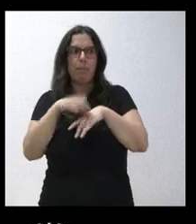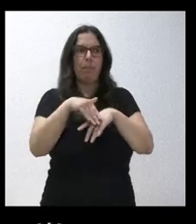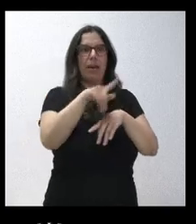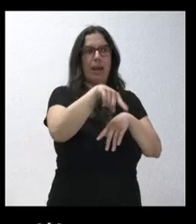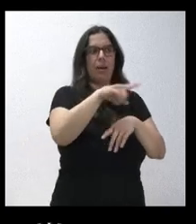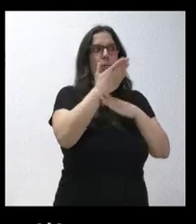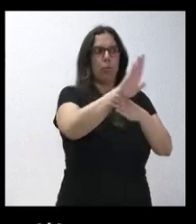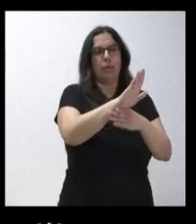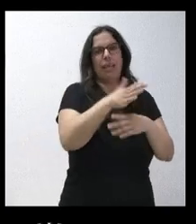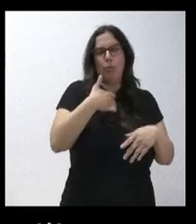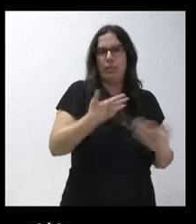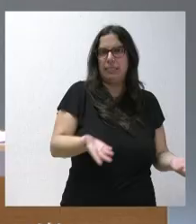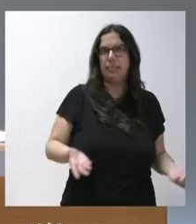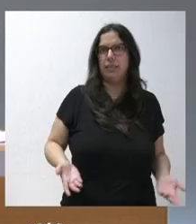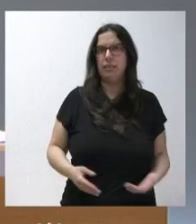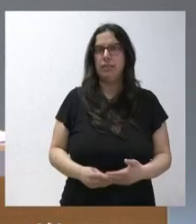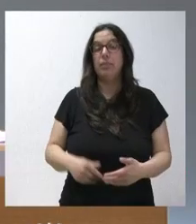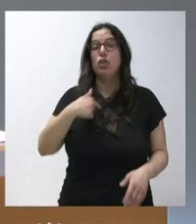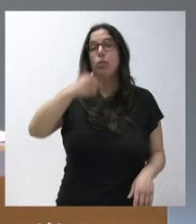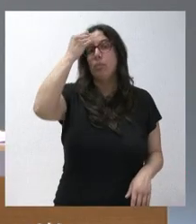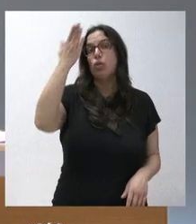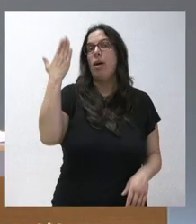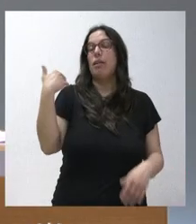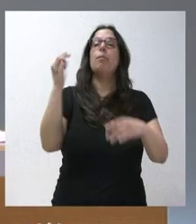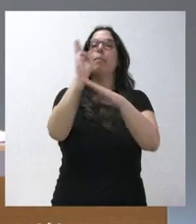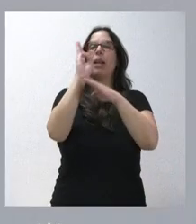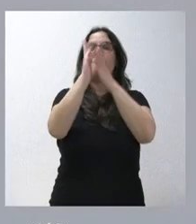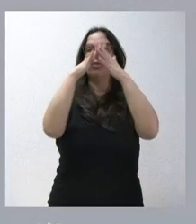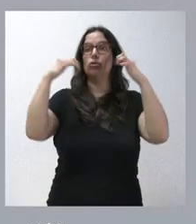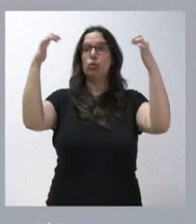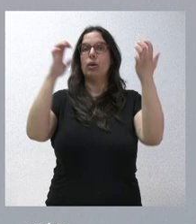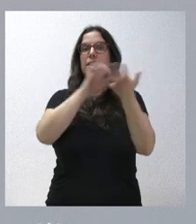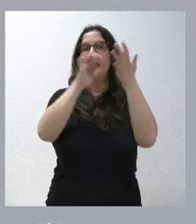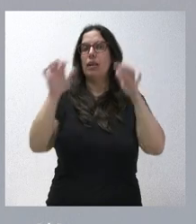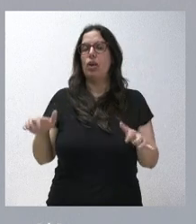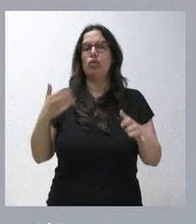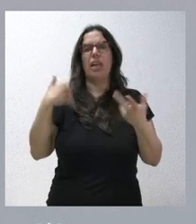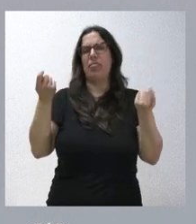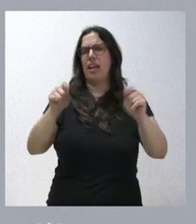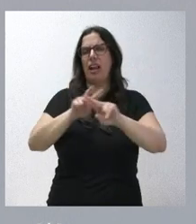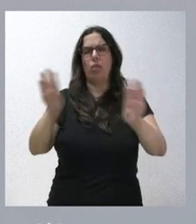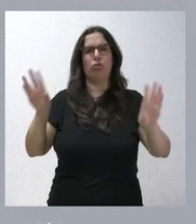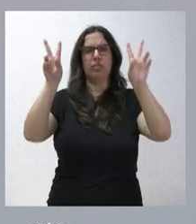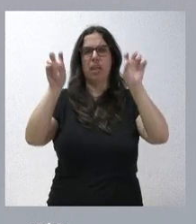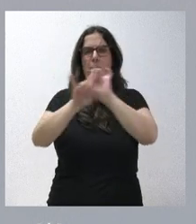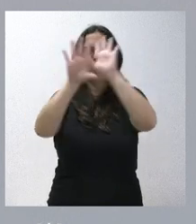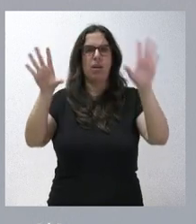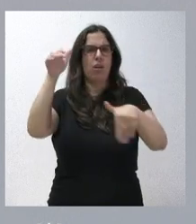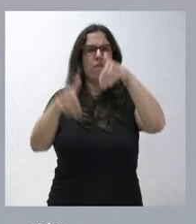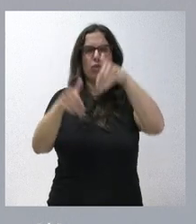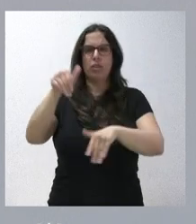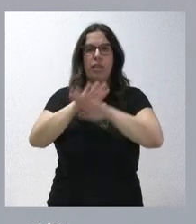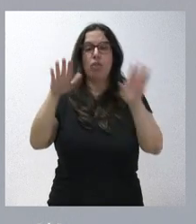autonómica creo yo creo que ayer el parlamento de Castellón cerró ese debate y fue muy claro si